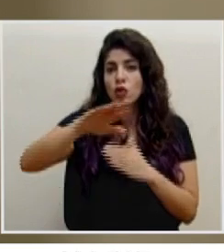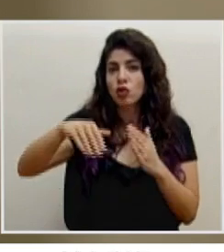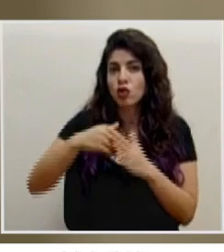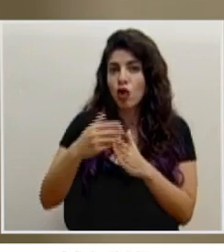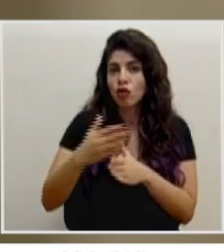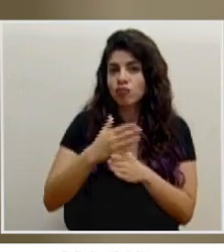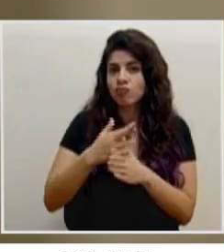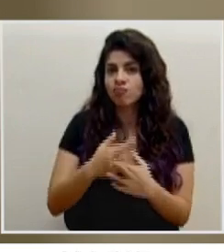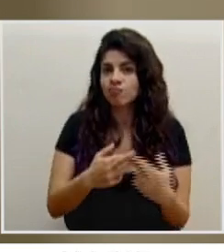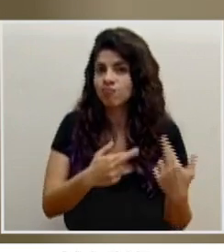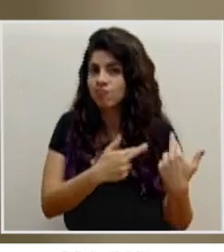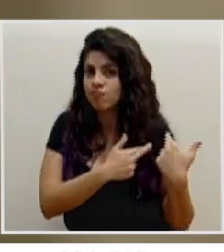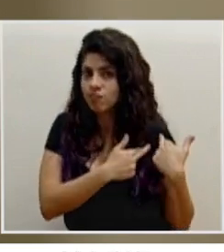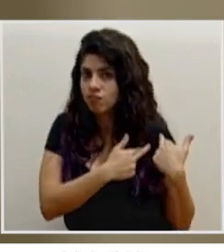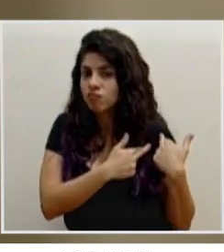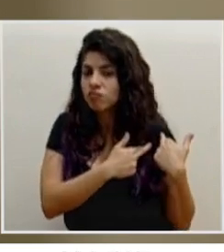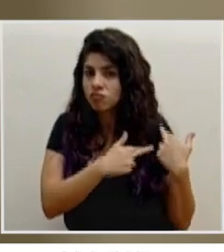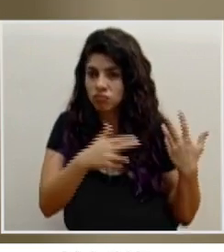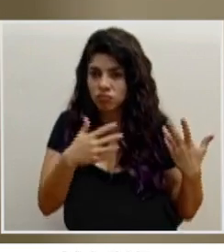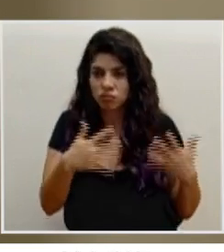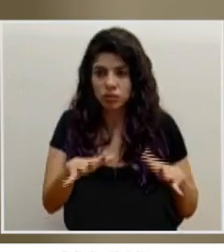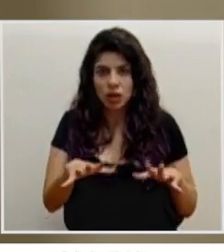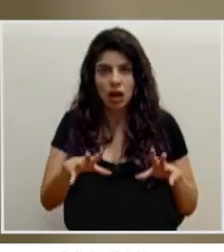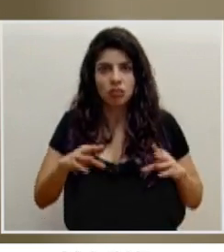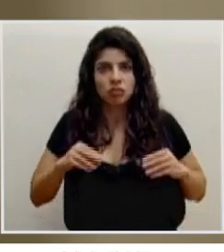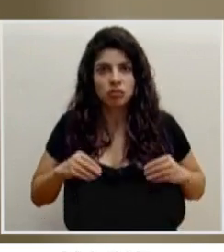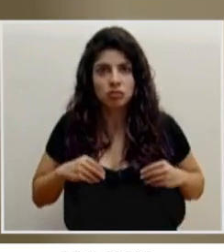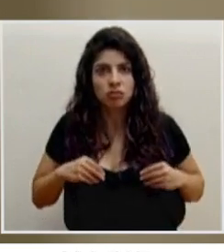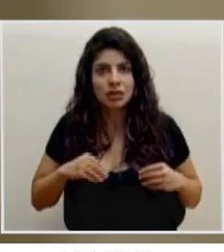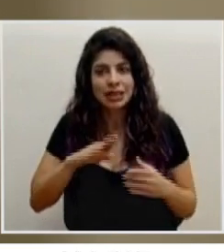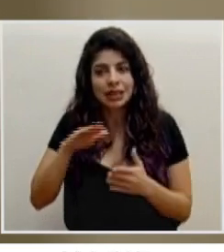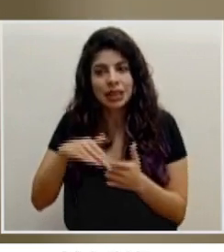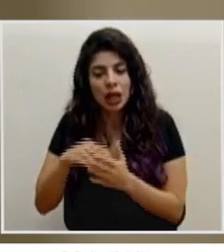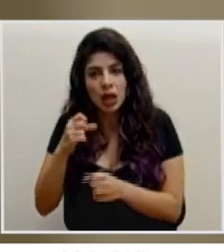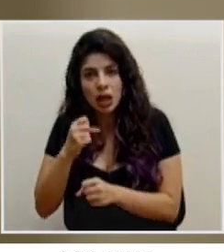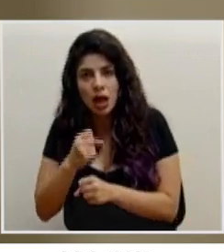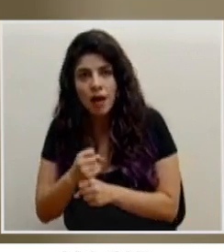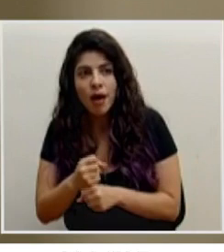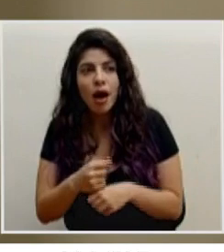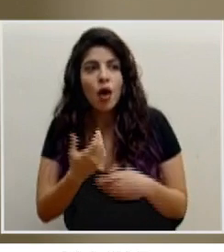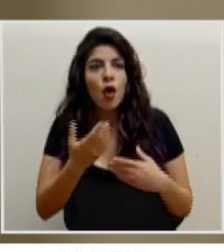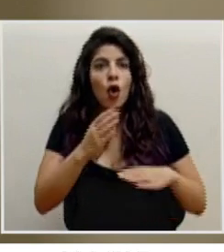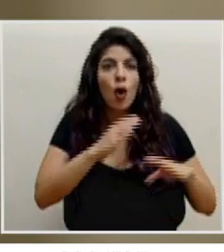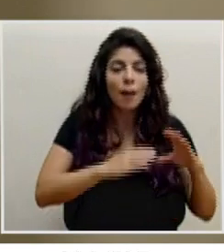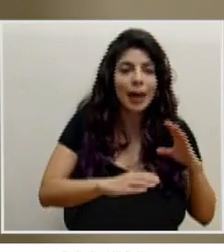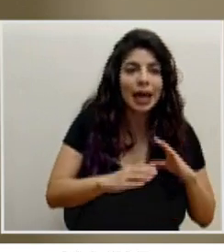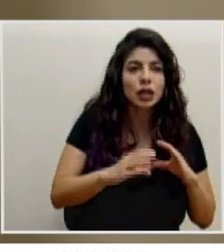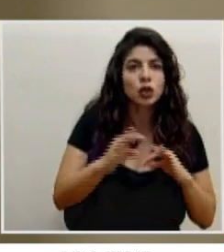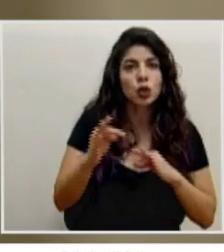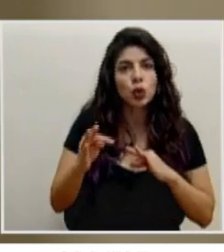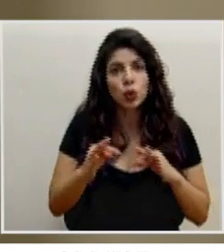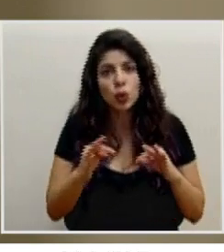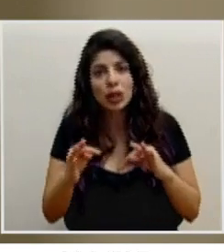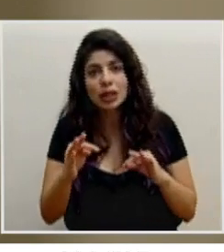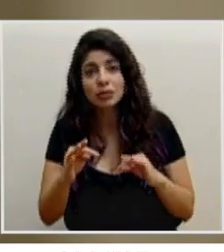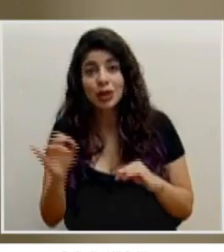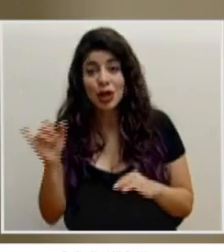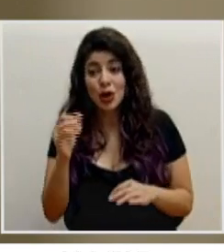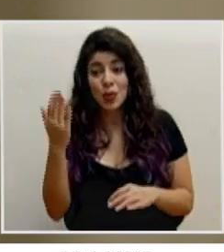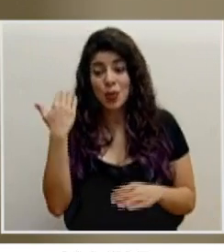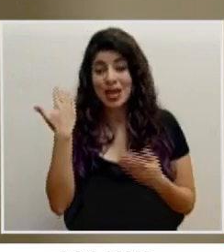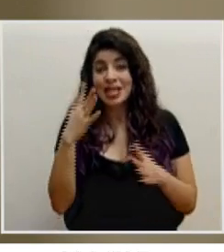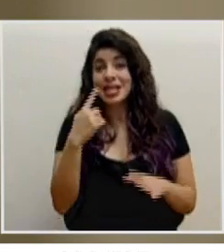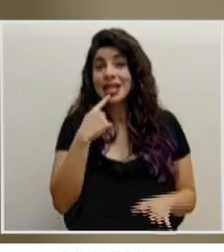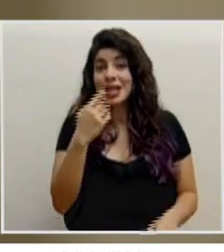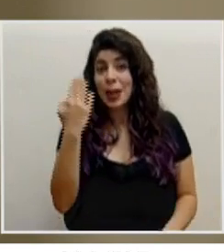esa responsabilidad que se ha asumido desde los centros de trabajo, desde los comercios, desde el turismo. Y como mencionamos el